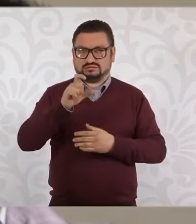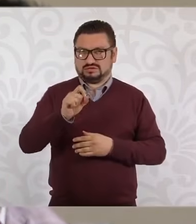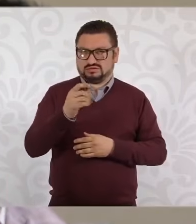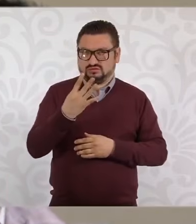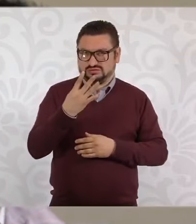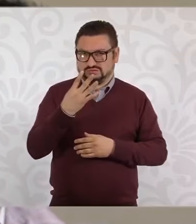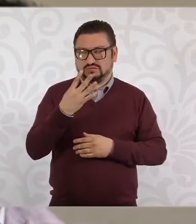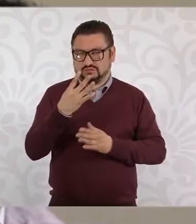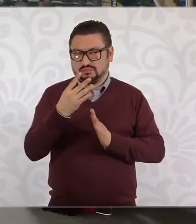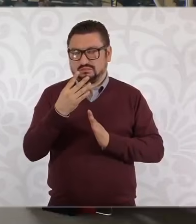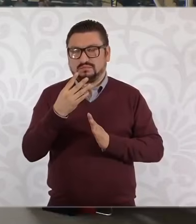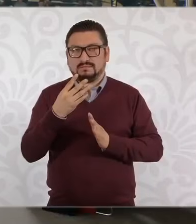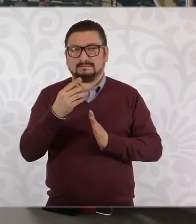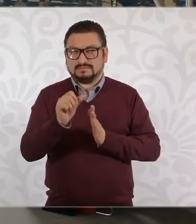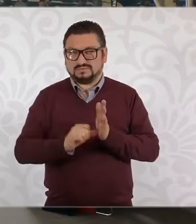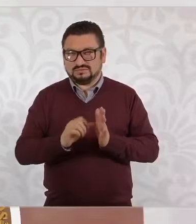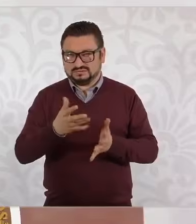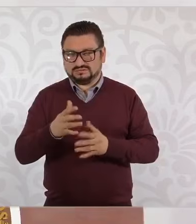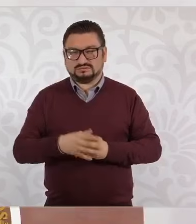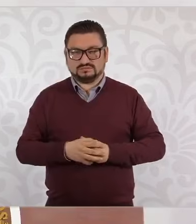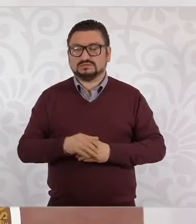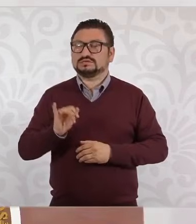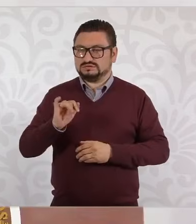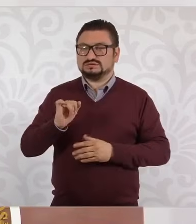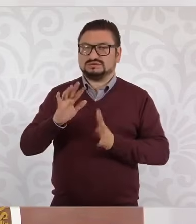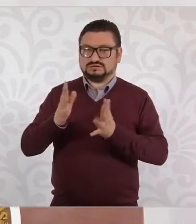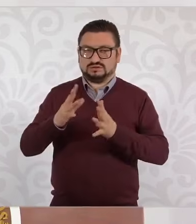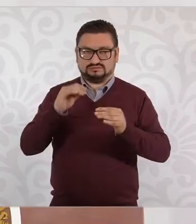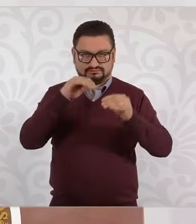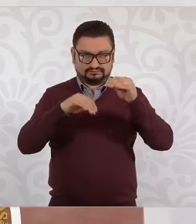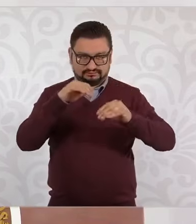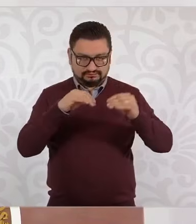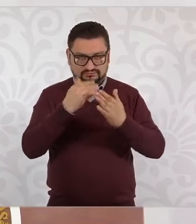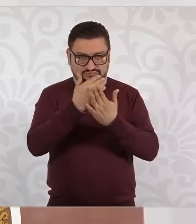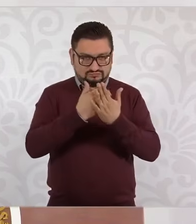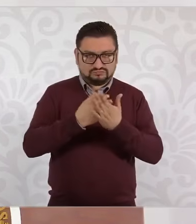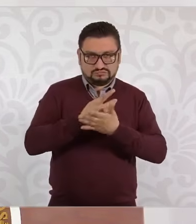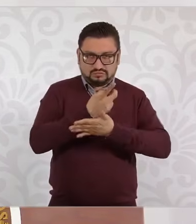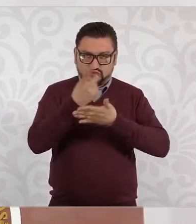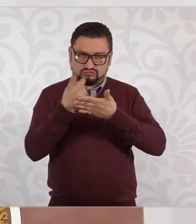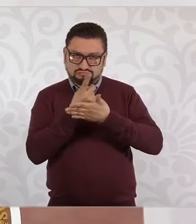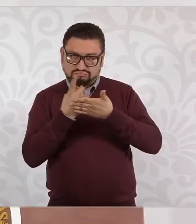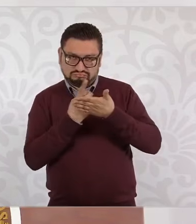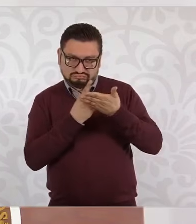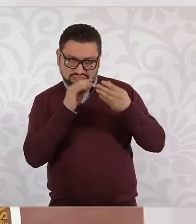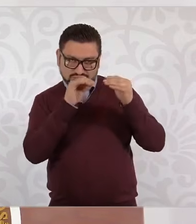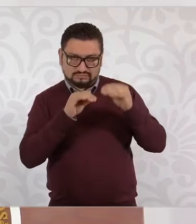meses, comentó. Sí, ya está el diseño, bueno, está terminando el diseño